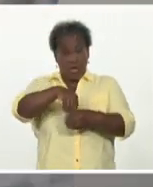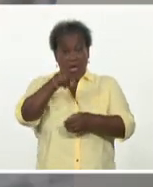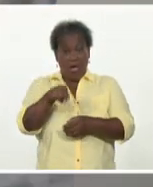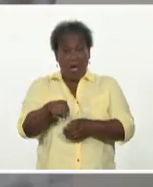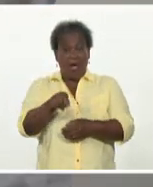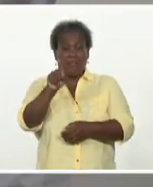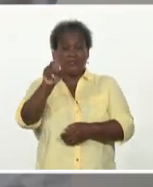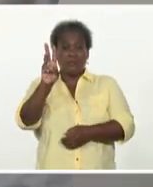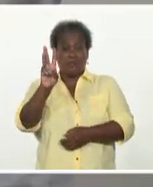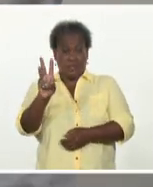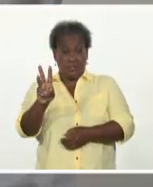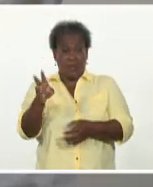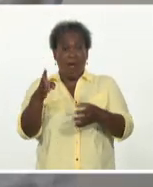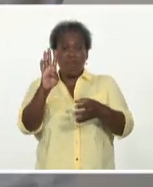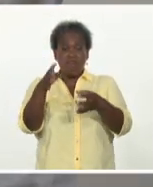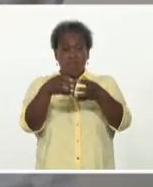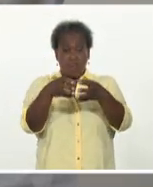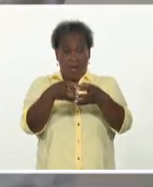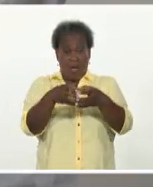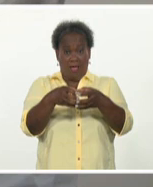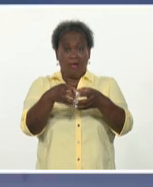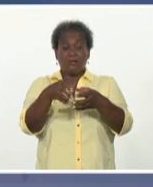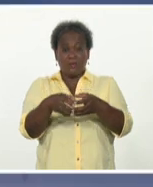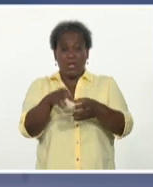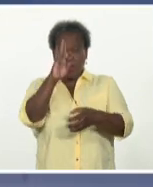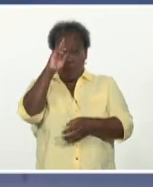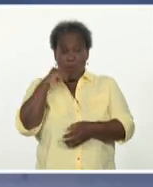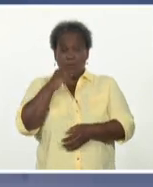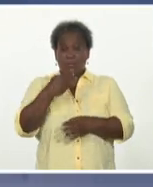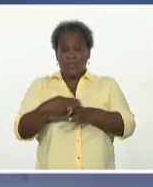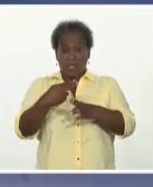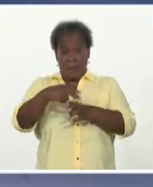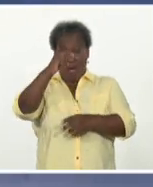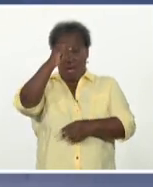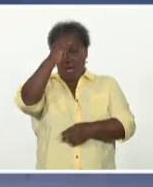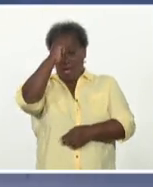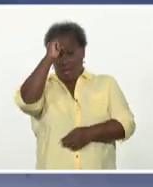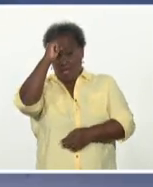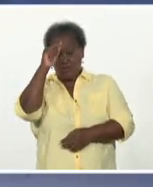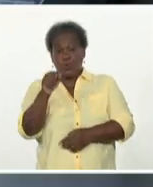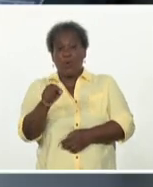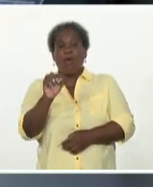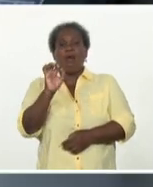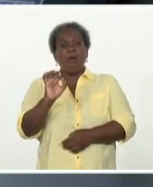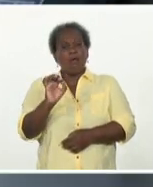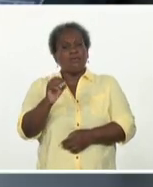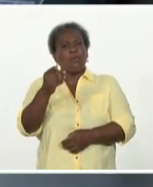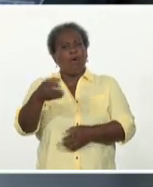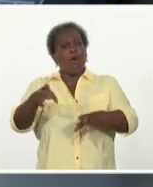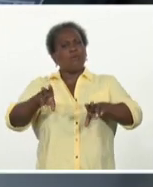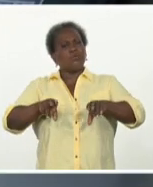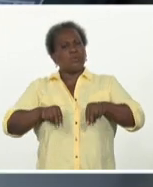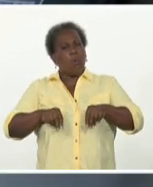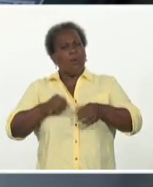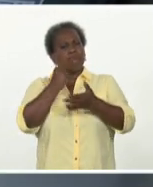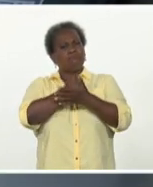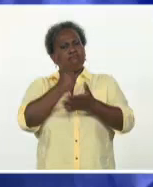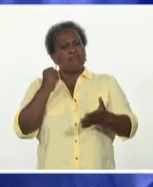13ª Brigada del contingente Ernesto Che Guevara, asumen el diagnóstico de la COVID-19 desde octubre